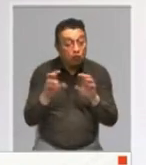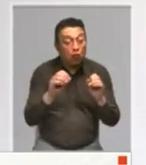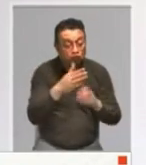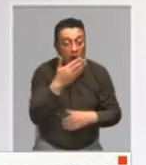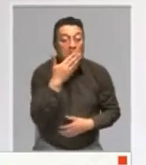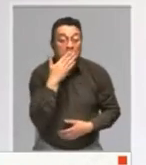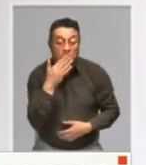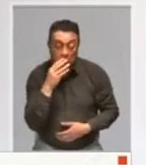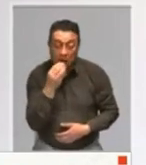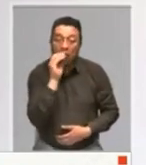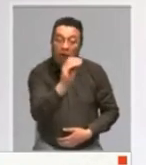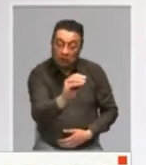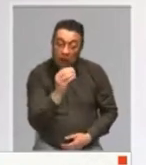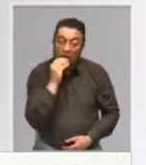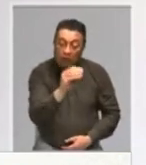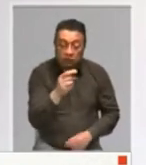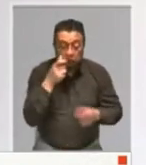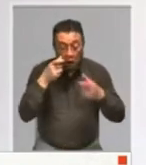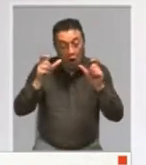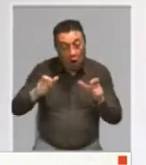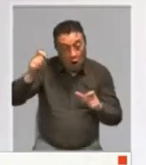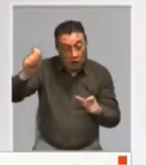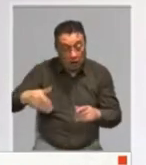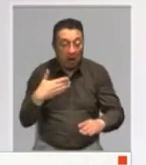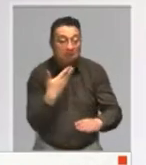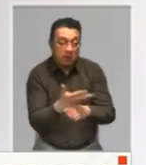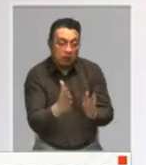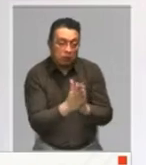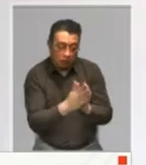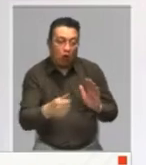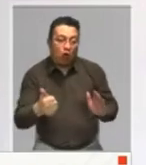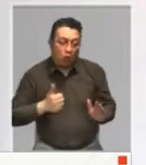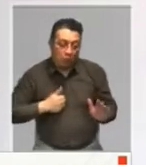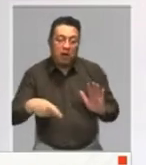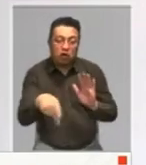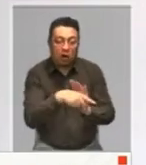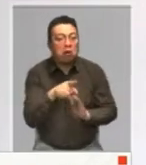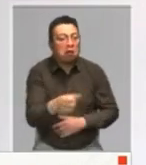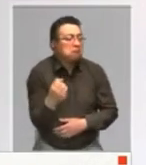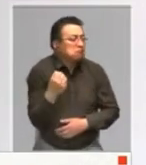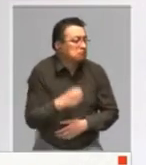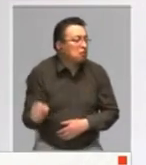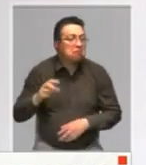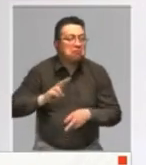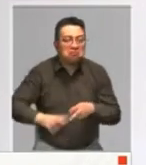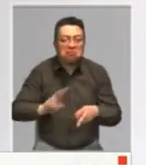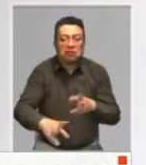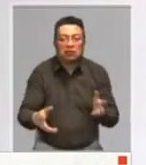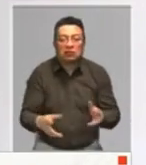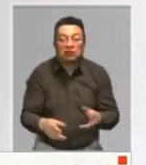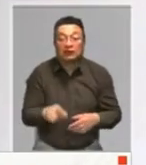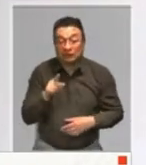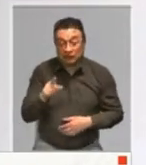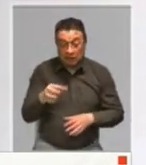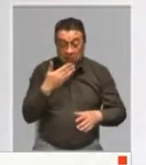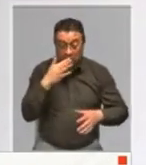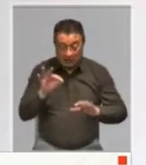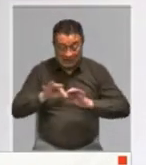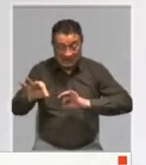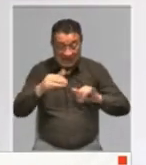le informamos, y aunque la Contraloría le pidió cumplir la norma, aún así ellos lo siguieron haciendo. Para Ariel López, ingeniero